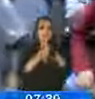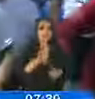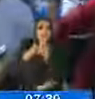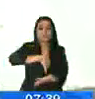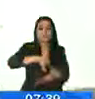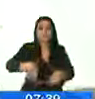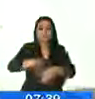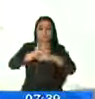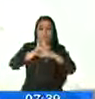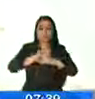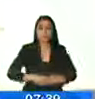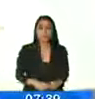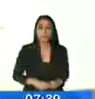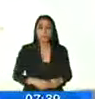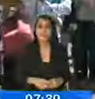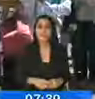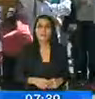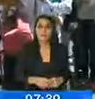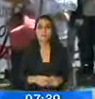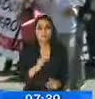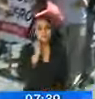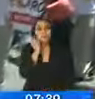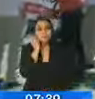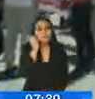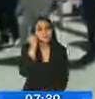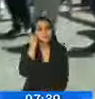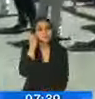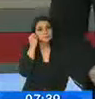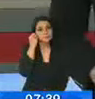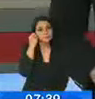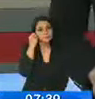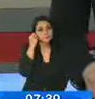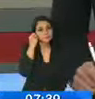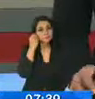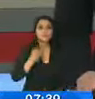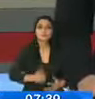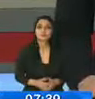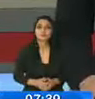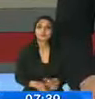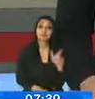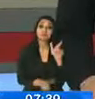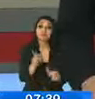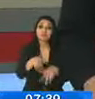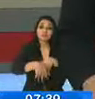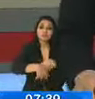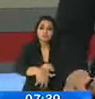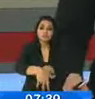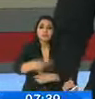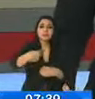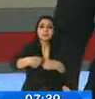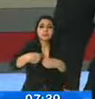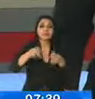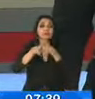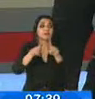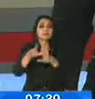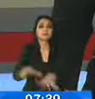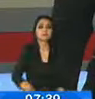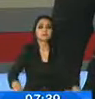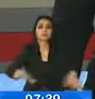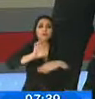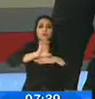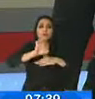país, informó Priscila Cadena. Miles de personas participaron en varias partes del Ecuador de